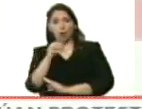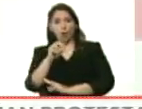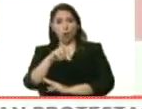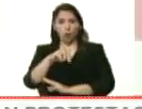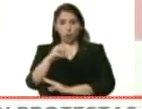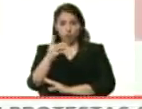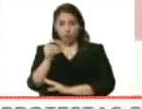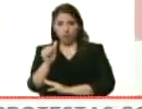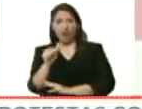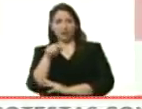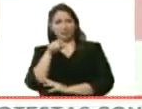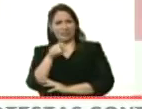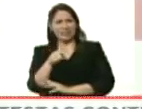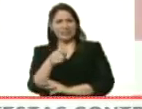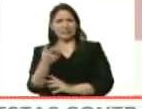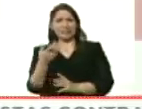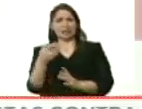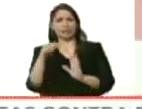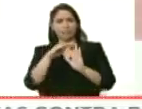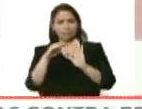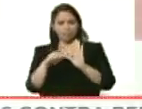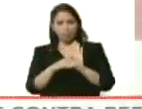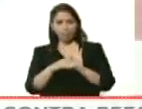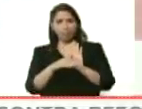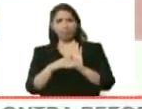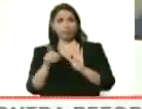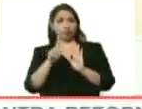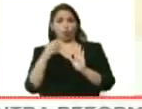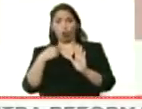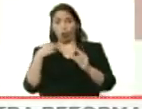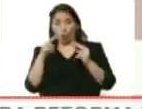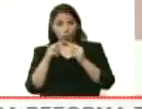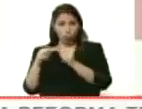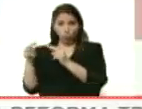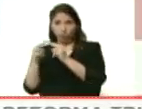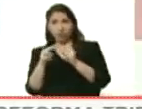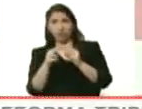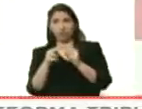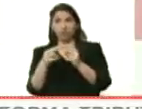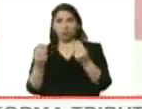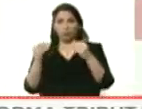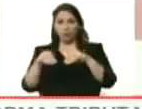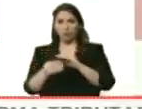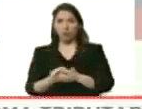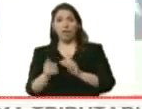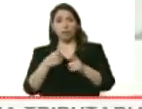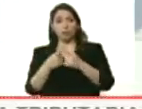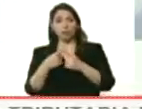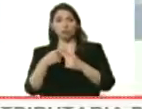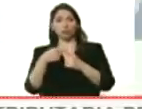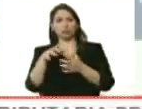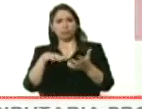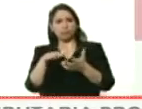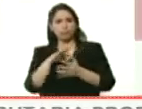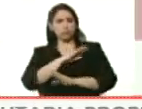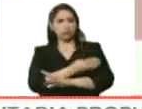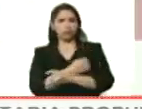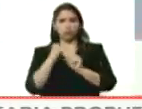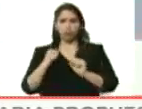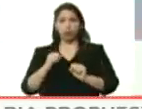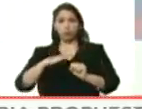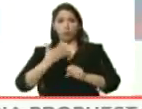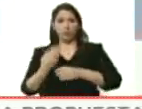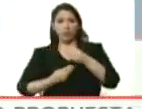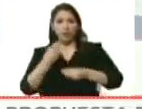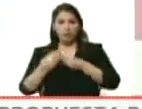desconocida, es más ventajosa por todos respectos. Su acceso es fácil y su situación tan fuerte que puede